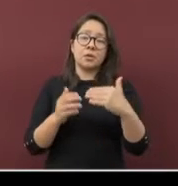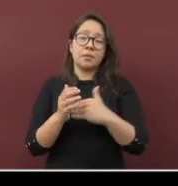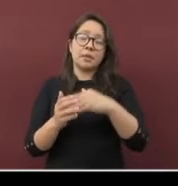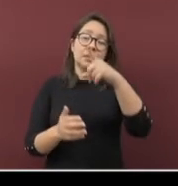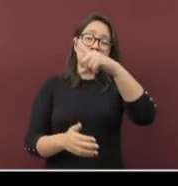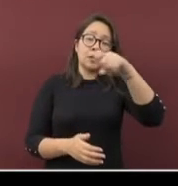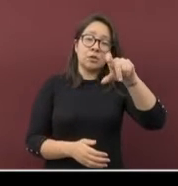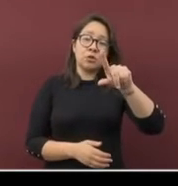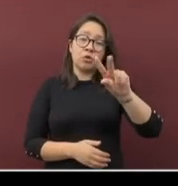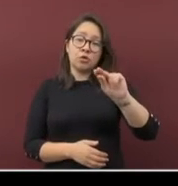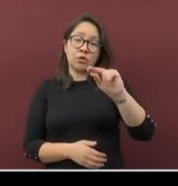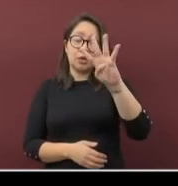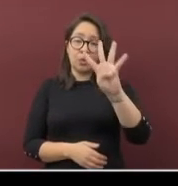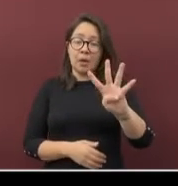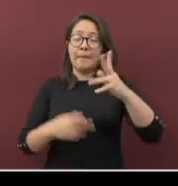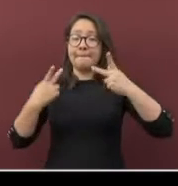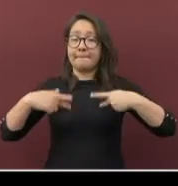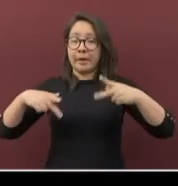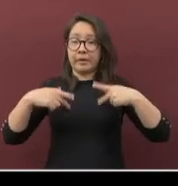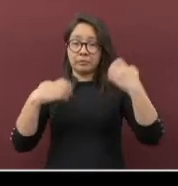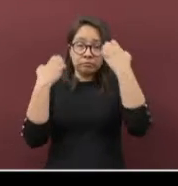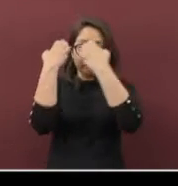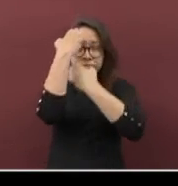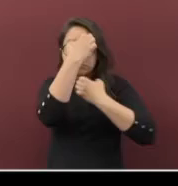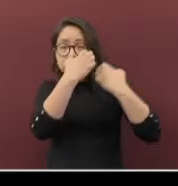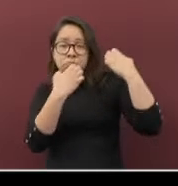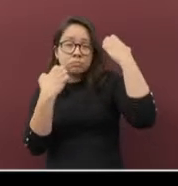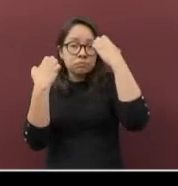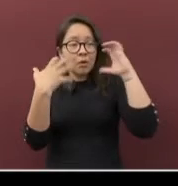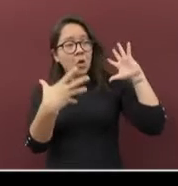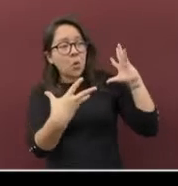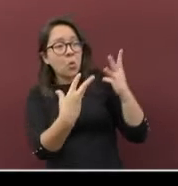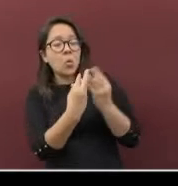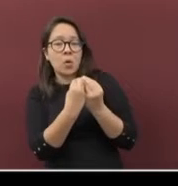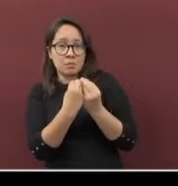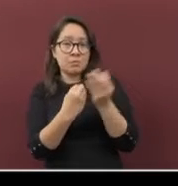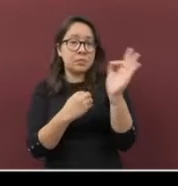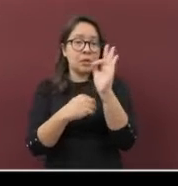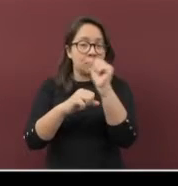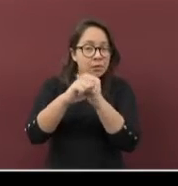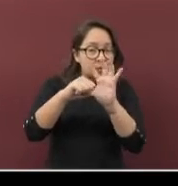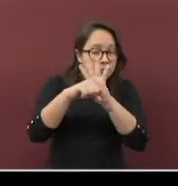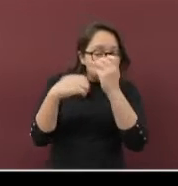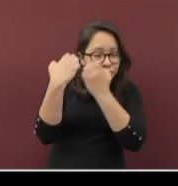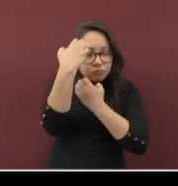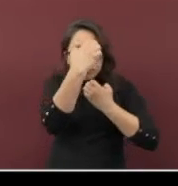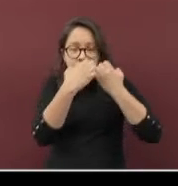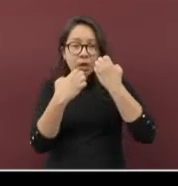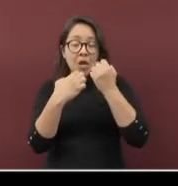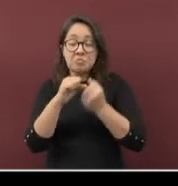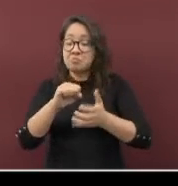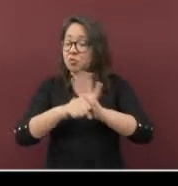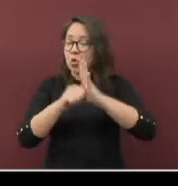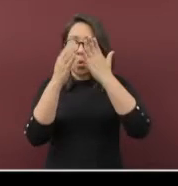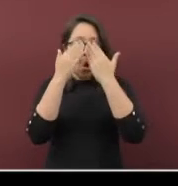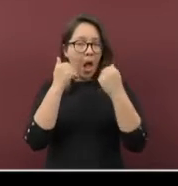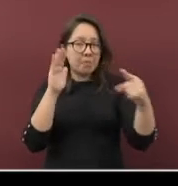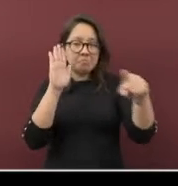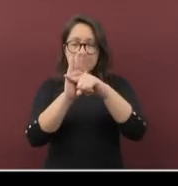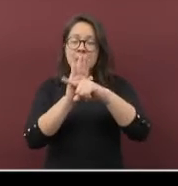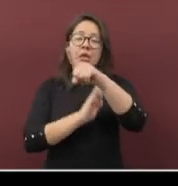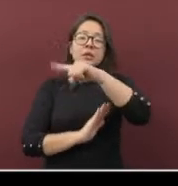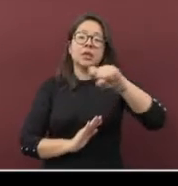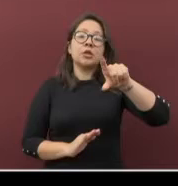184 los casos atendidos con diagnóstico probable de kobe 19 han dado resultado negativo